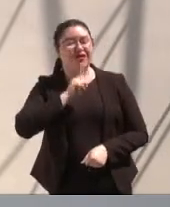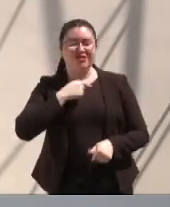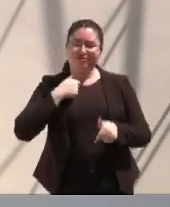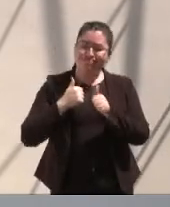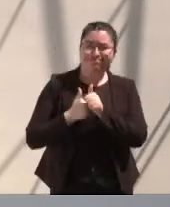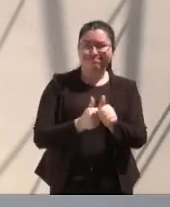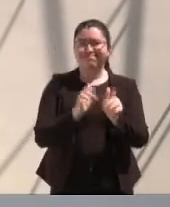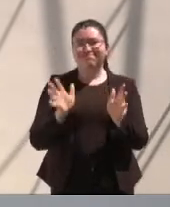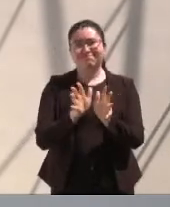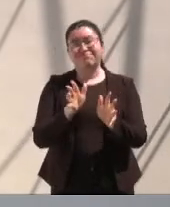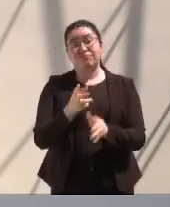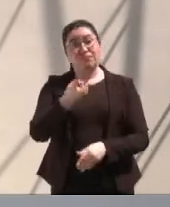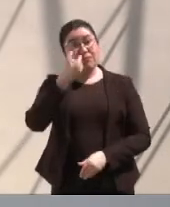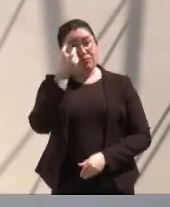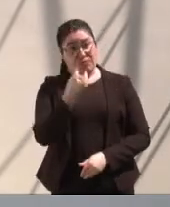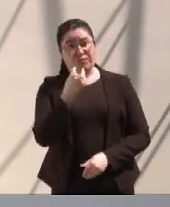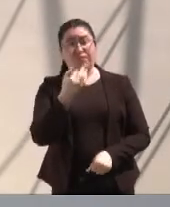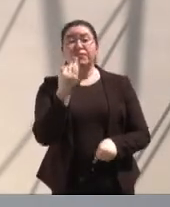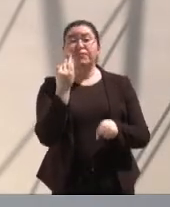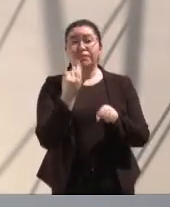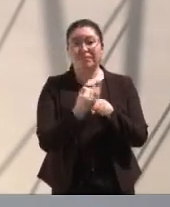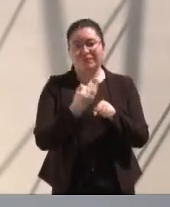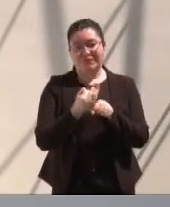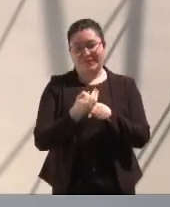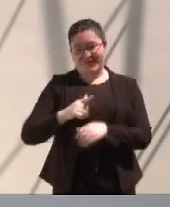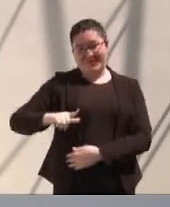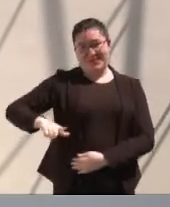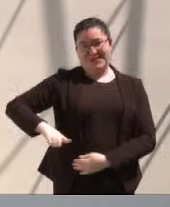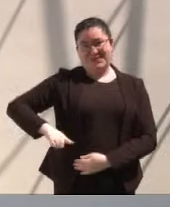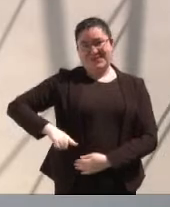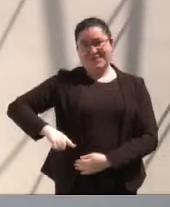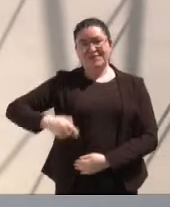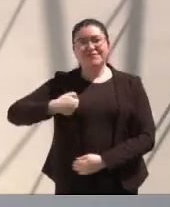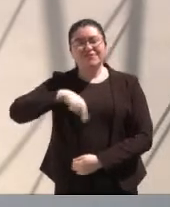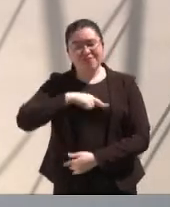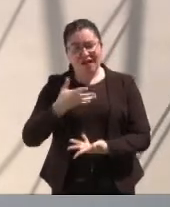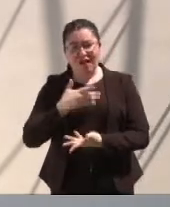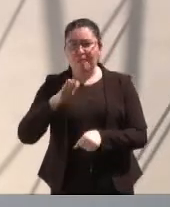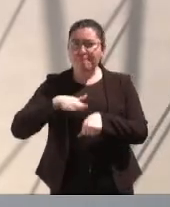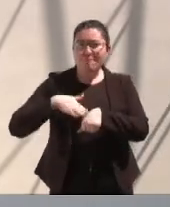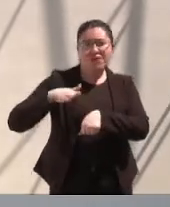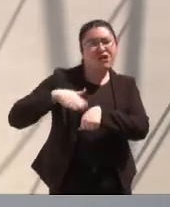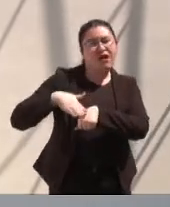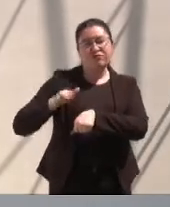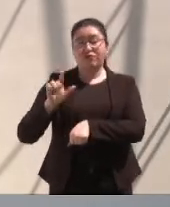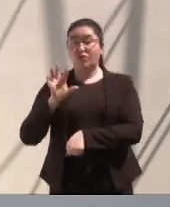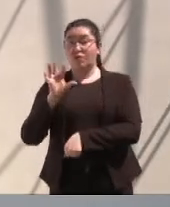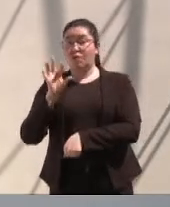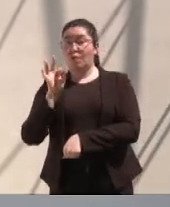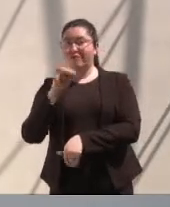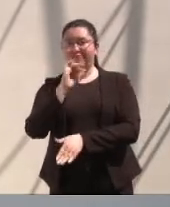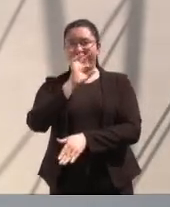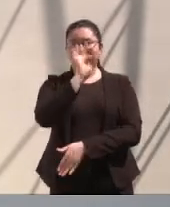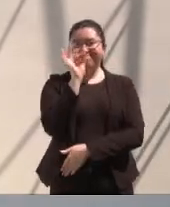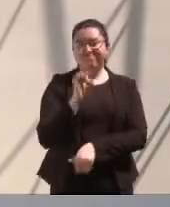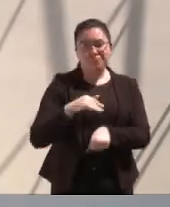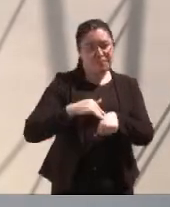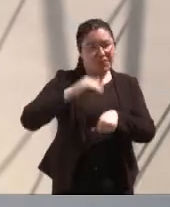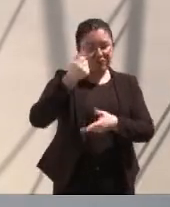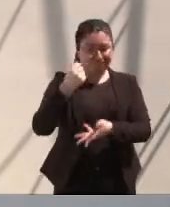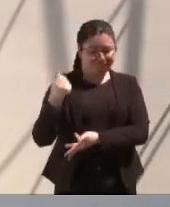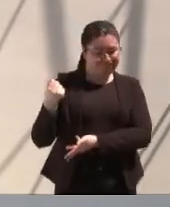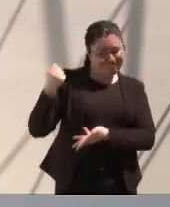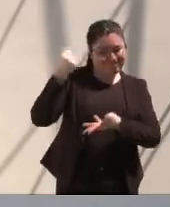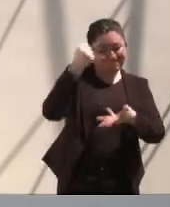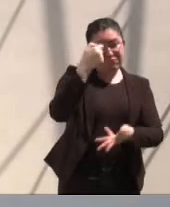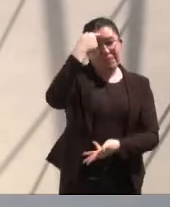Por esa razón, en esta administración se han incrementado en más del 40% los recursos